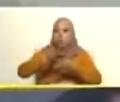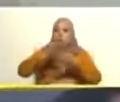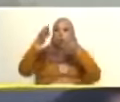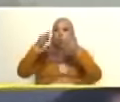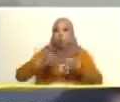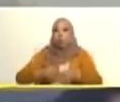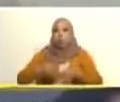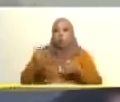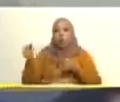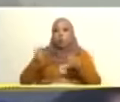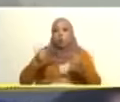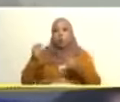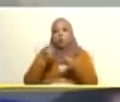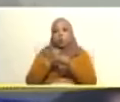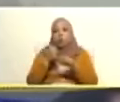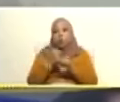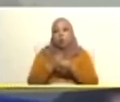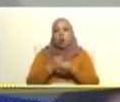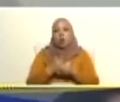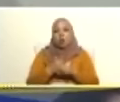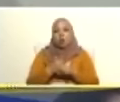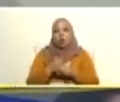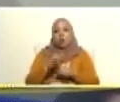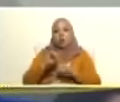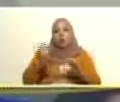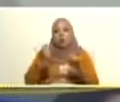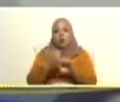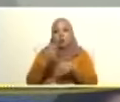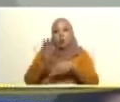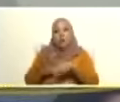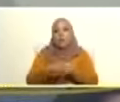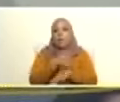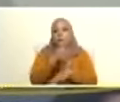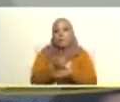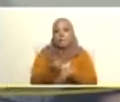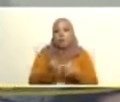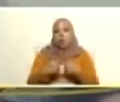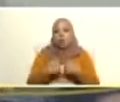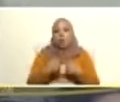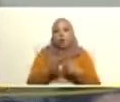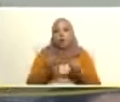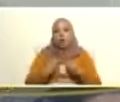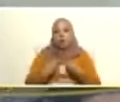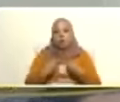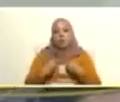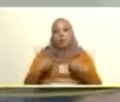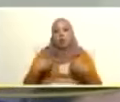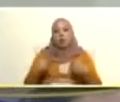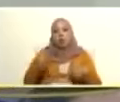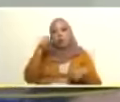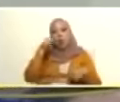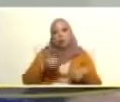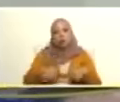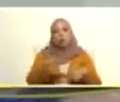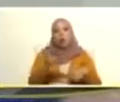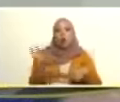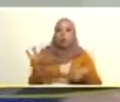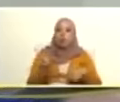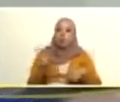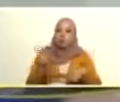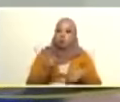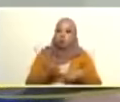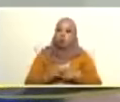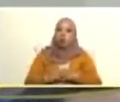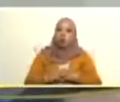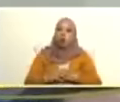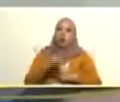definitivamente el contrabando es un flagelo que atenta principalmente contra la vida y la salud del pueblo de Venezuela. Pero además